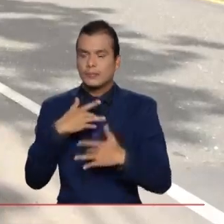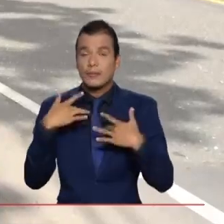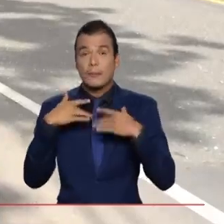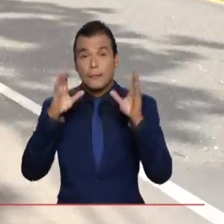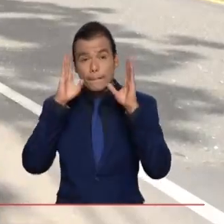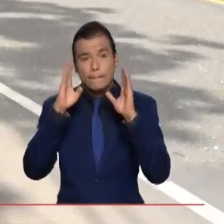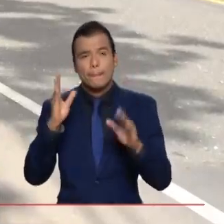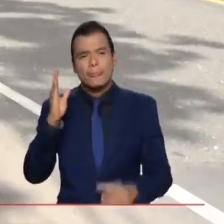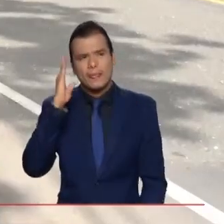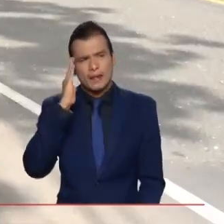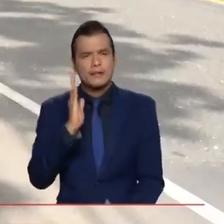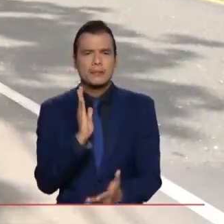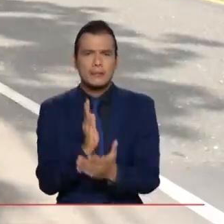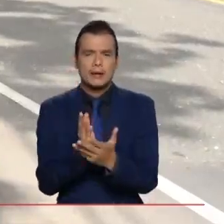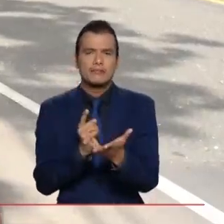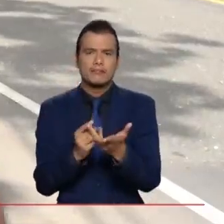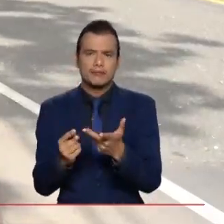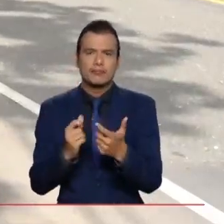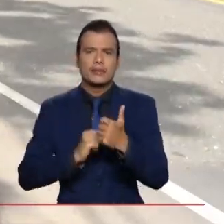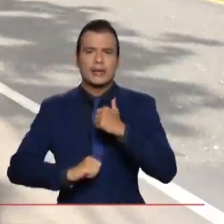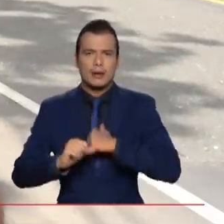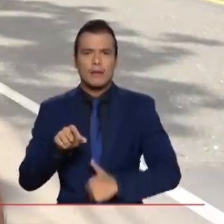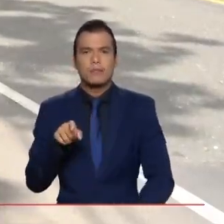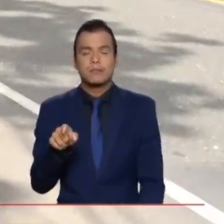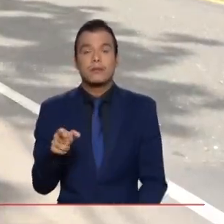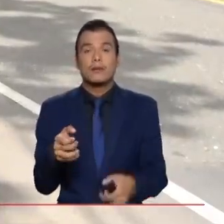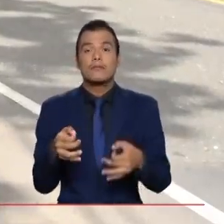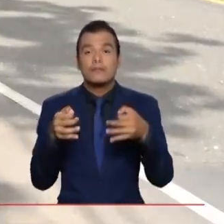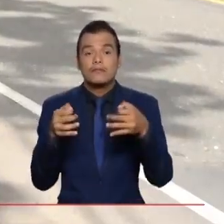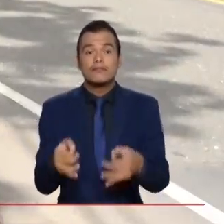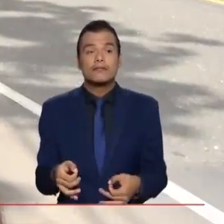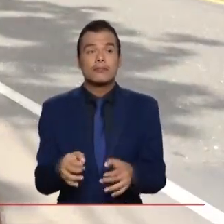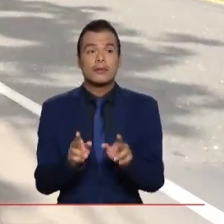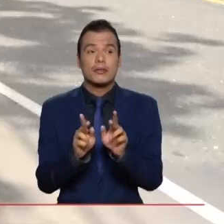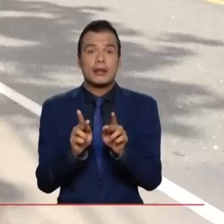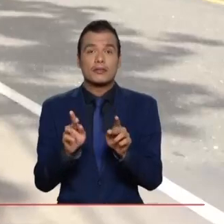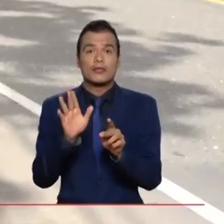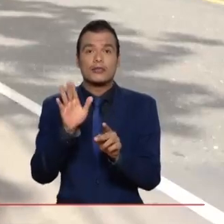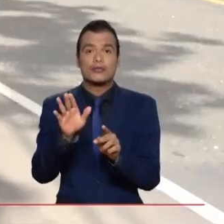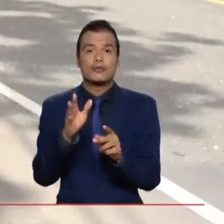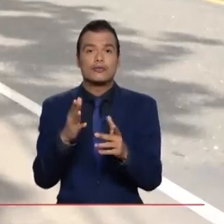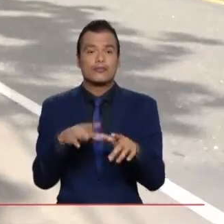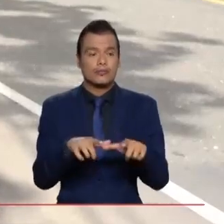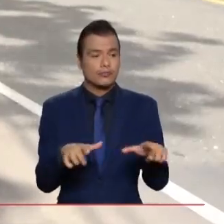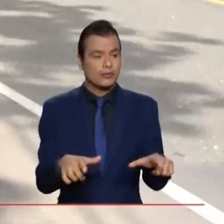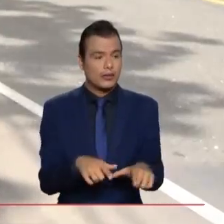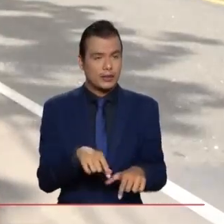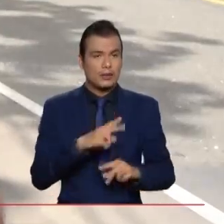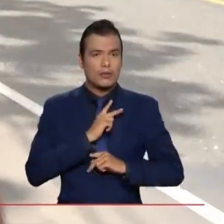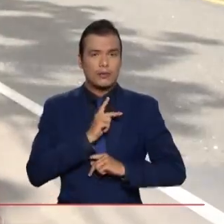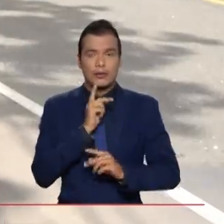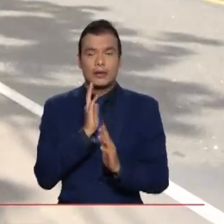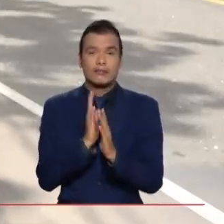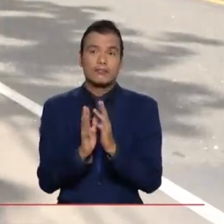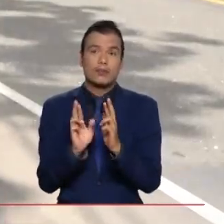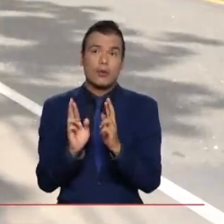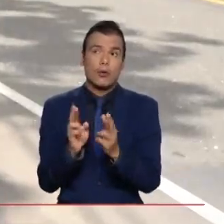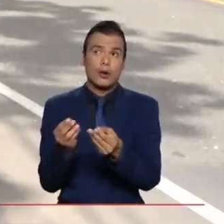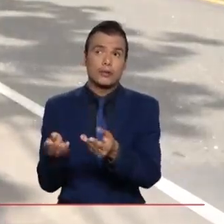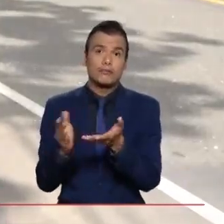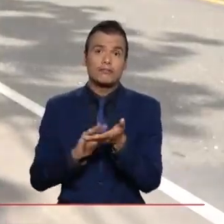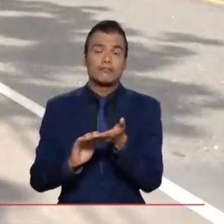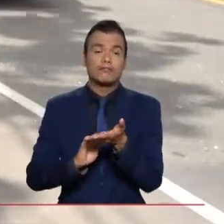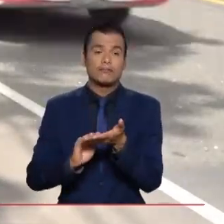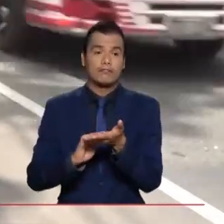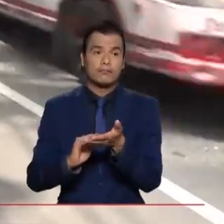pues presentaron algunas heridas leves. Los propietarios de esos predios aseguran que lo único que esperan es